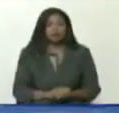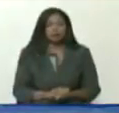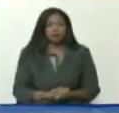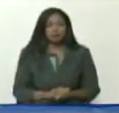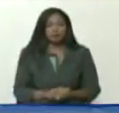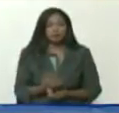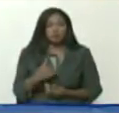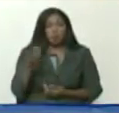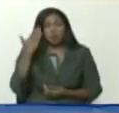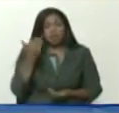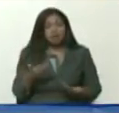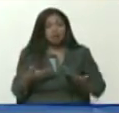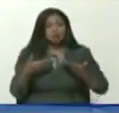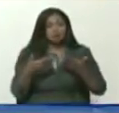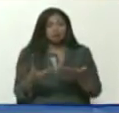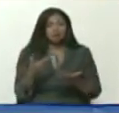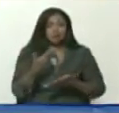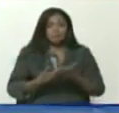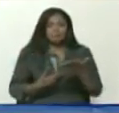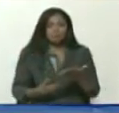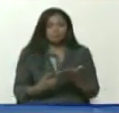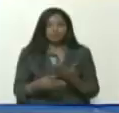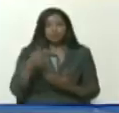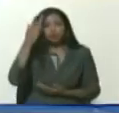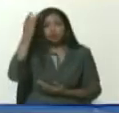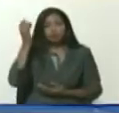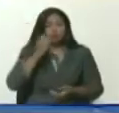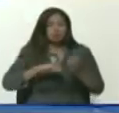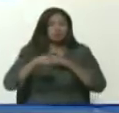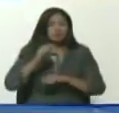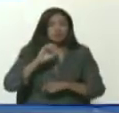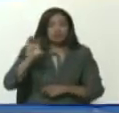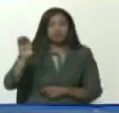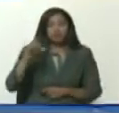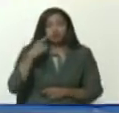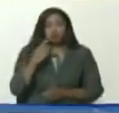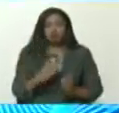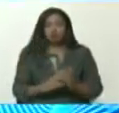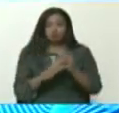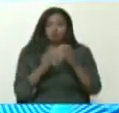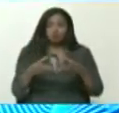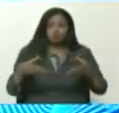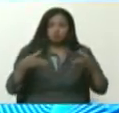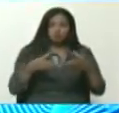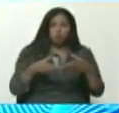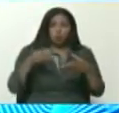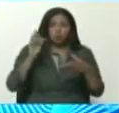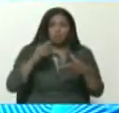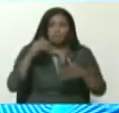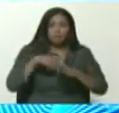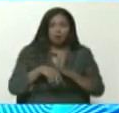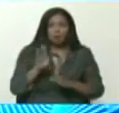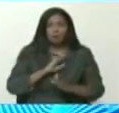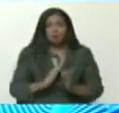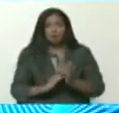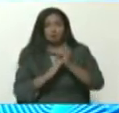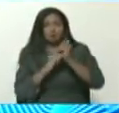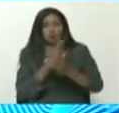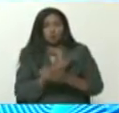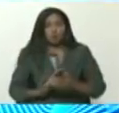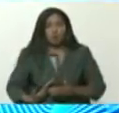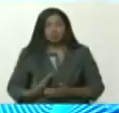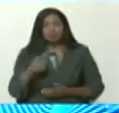Yo ayer le entregué al Consejo de Defensa de la Nación la conducción colectiva, bajo mi mando como jefe de